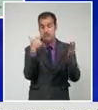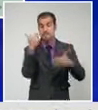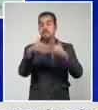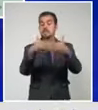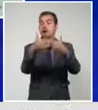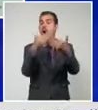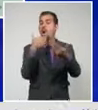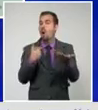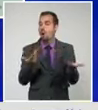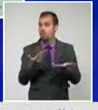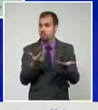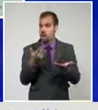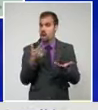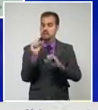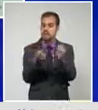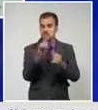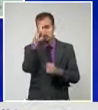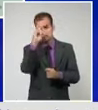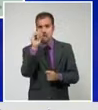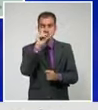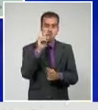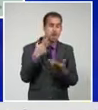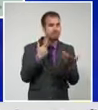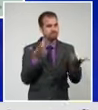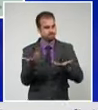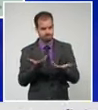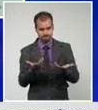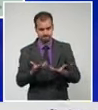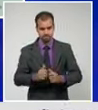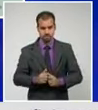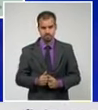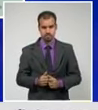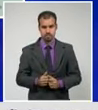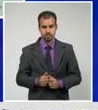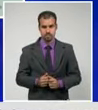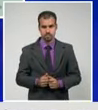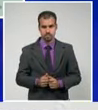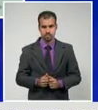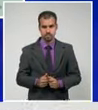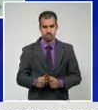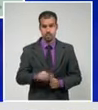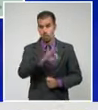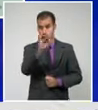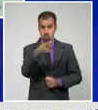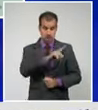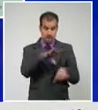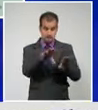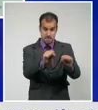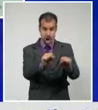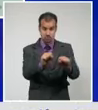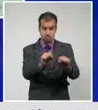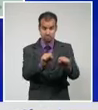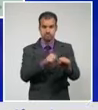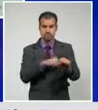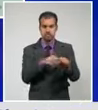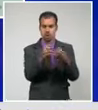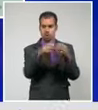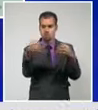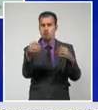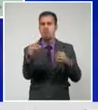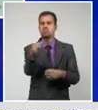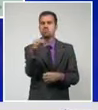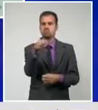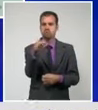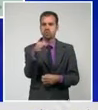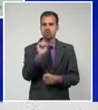que se ha controlado o no. Ayer los 34, los 8 que se confirman, 6 en el municipio de